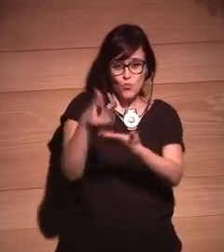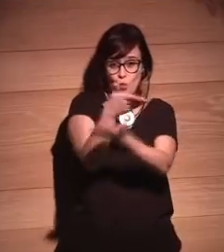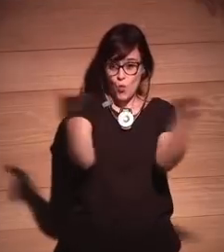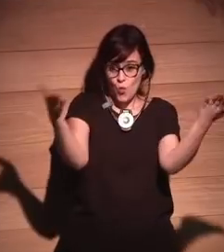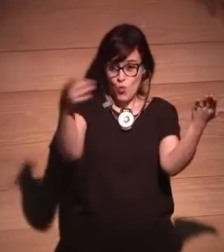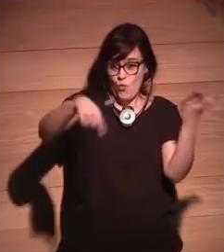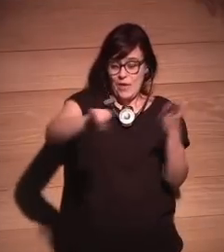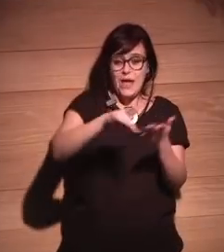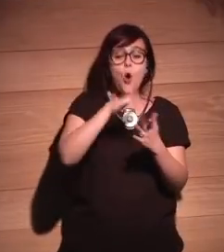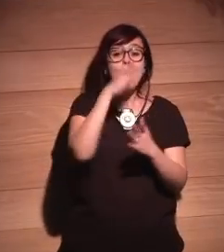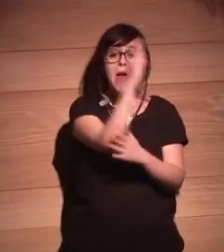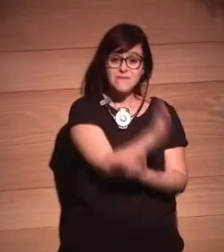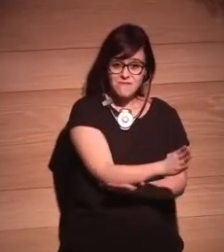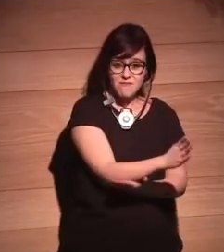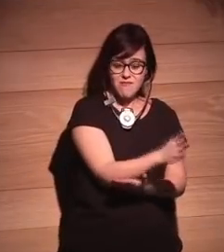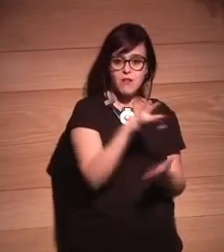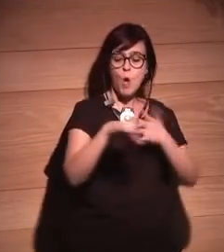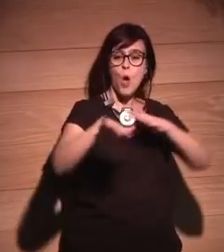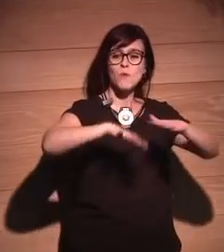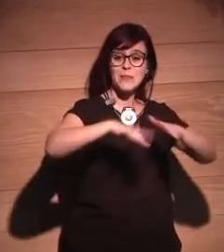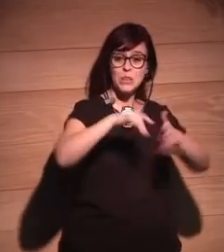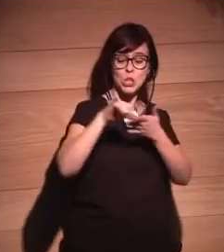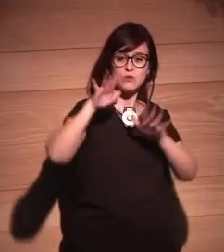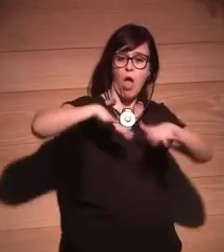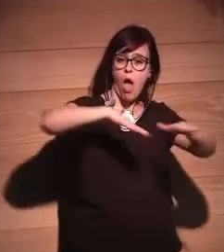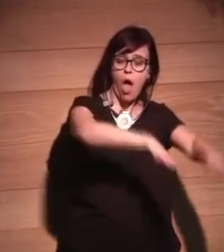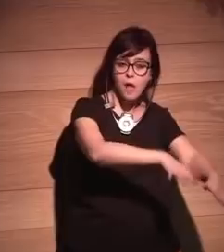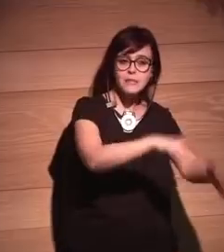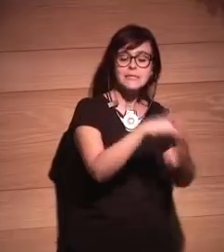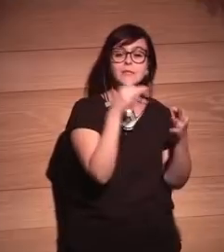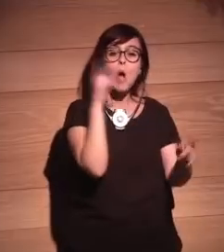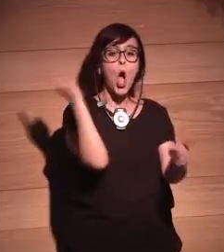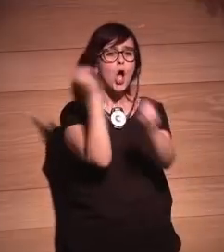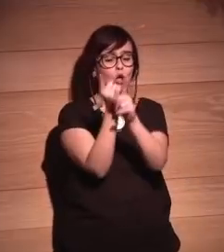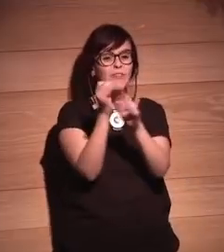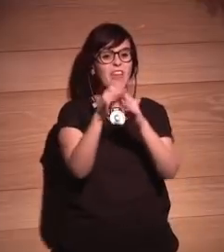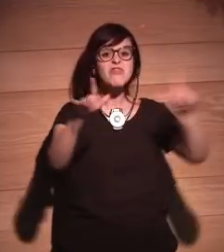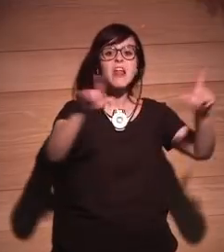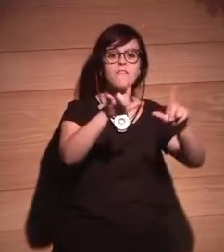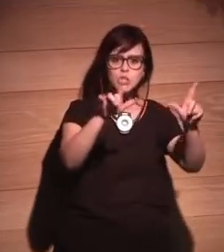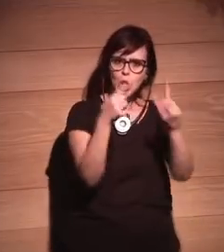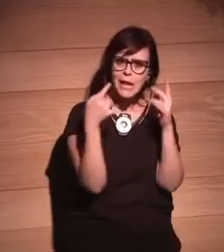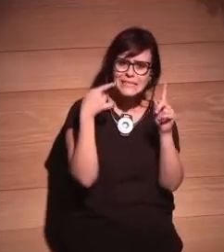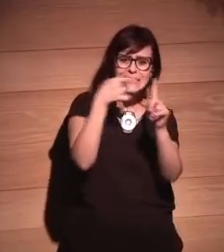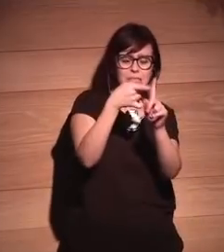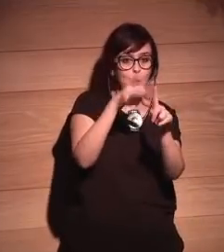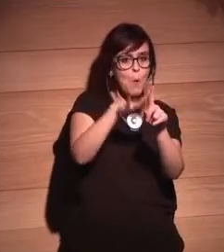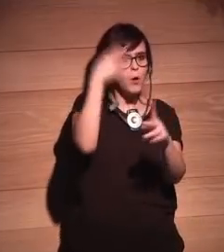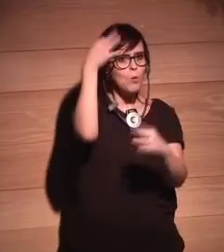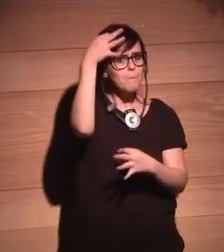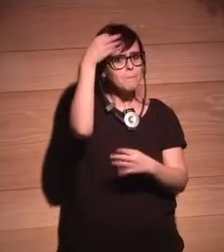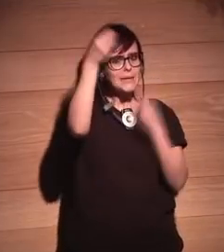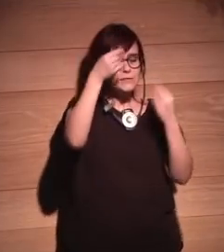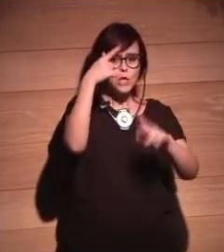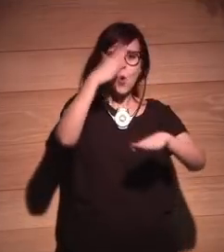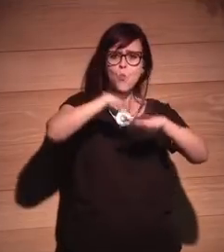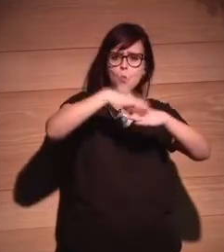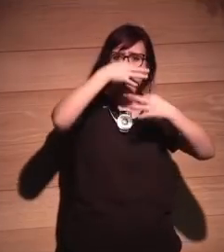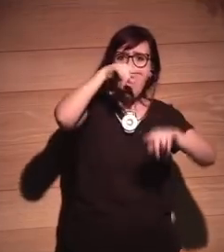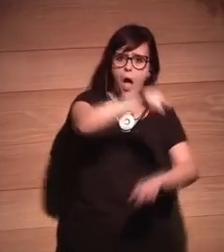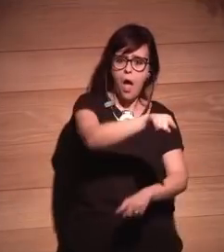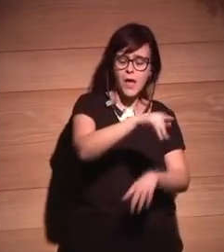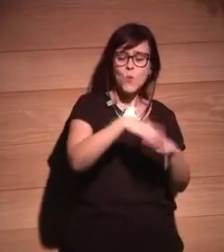cuando en Brasil se producen movimientos ciudadanos, van contra determinadas televisiones, porque los consideran culpables. De hecho, hay un